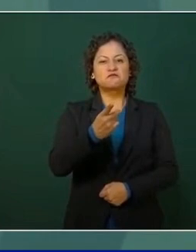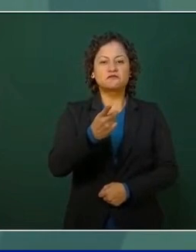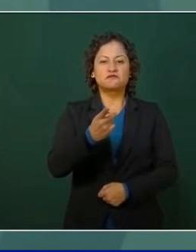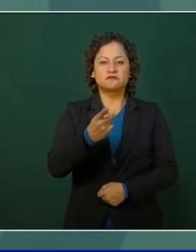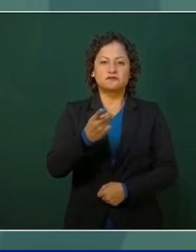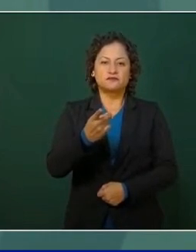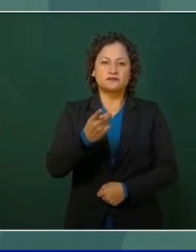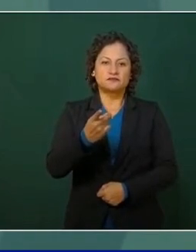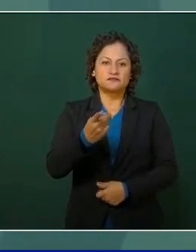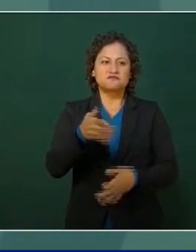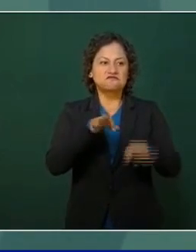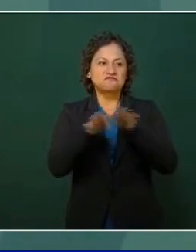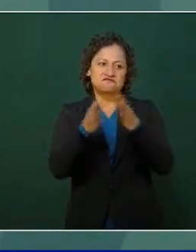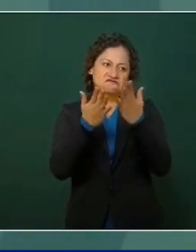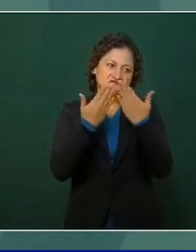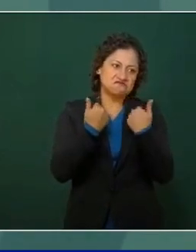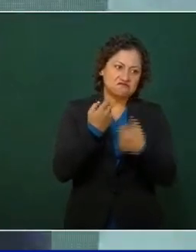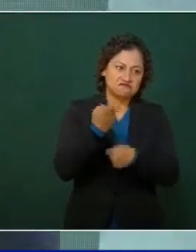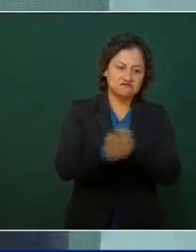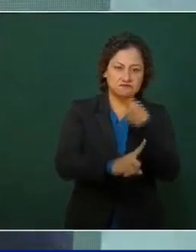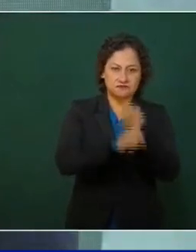la falta de trabajo,